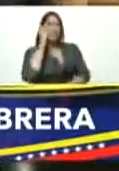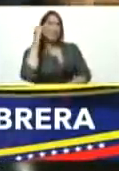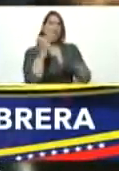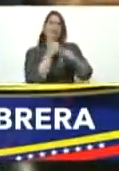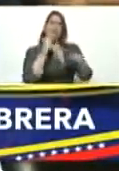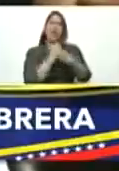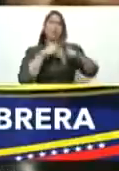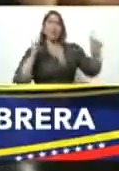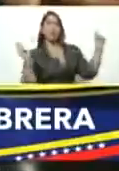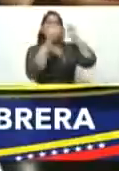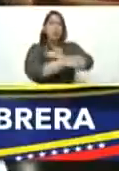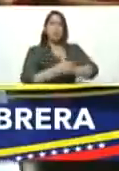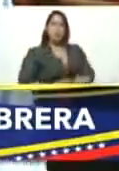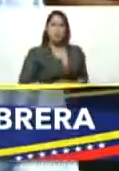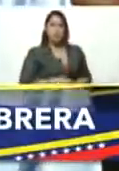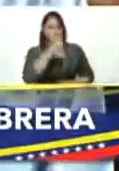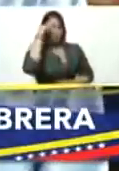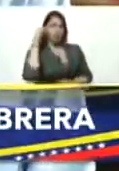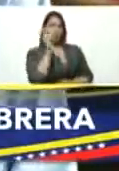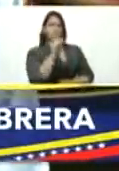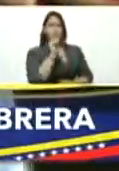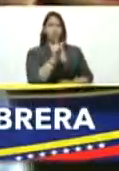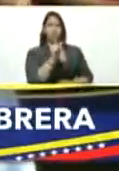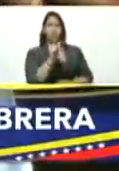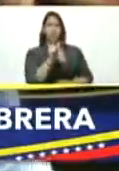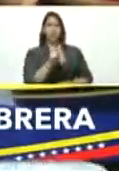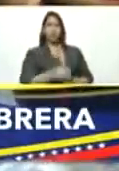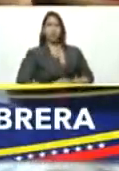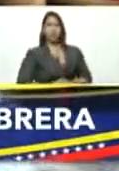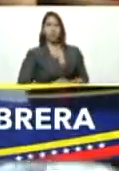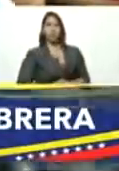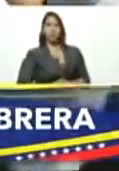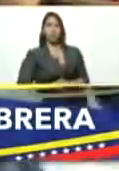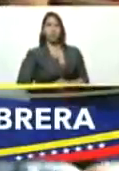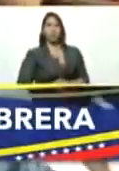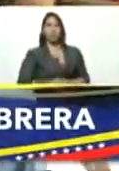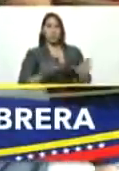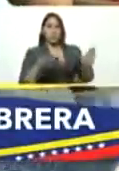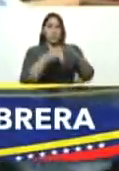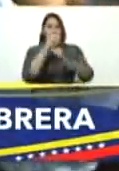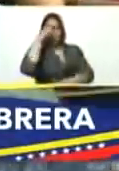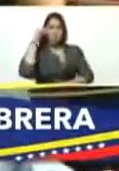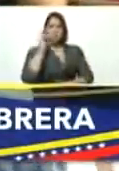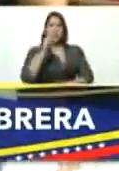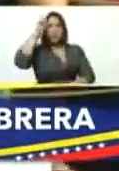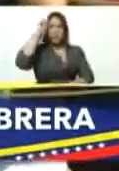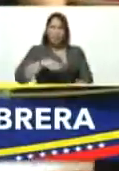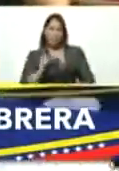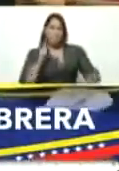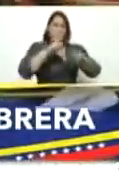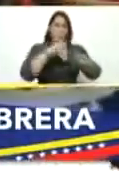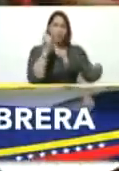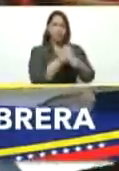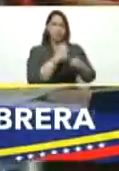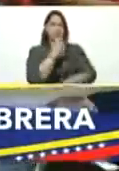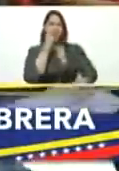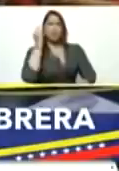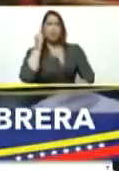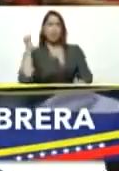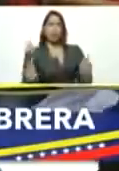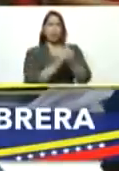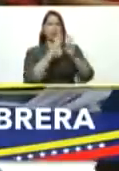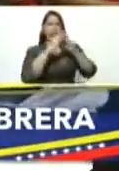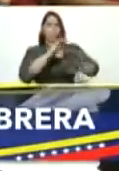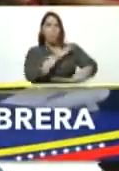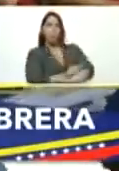convertir al partido socialista unido de venezuela en un partido también de la clase obrera con todo